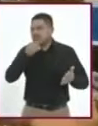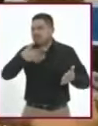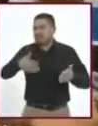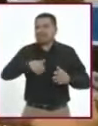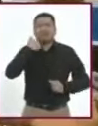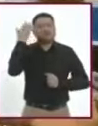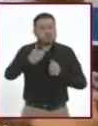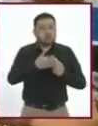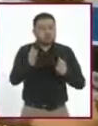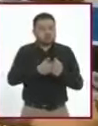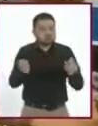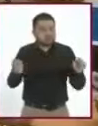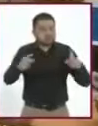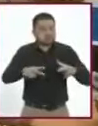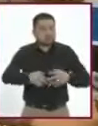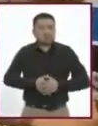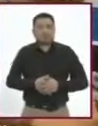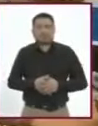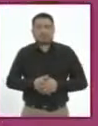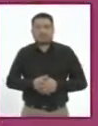la próxima!